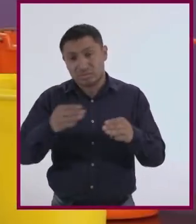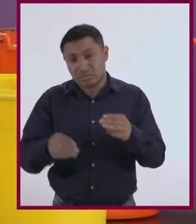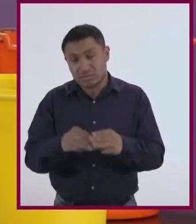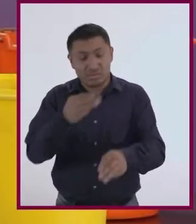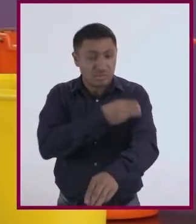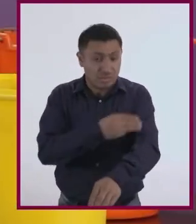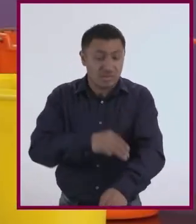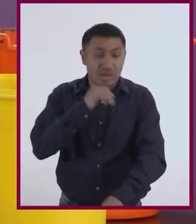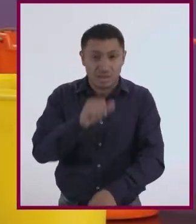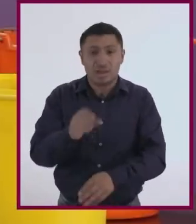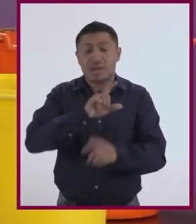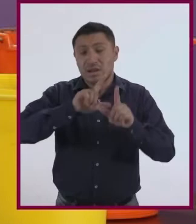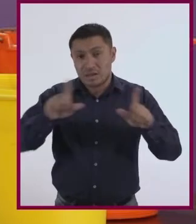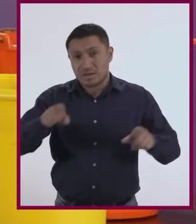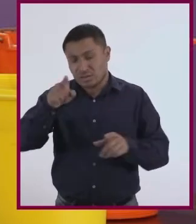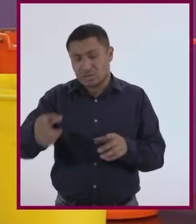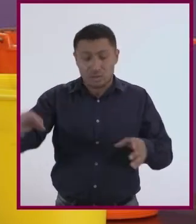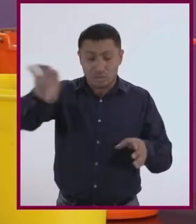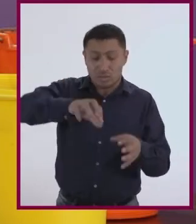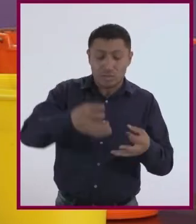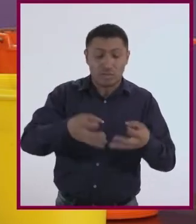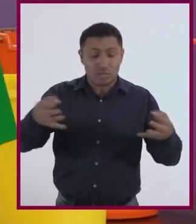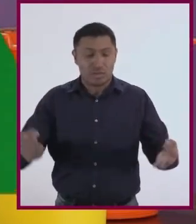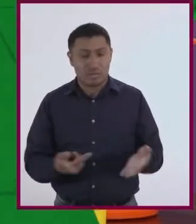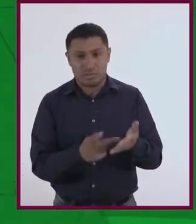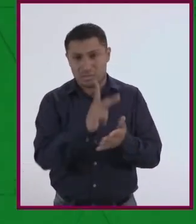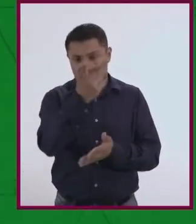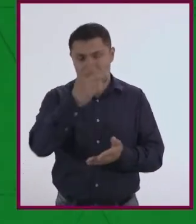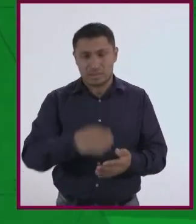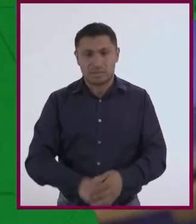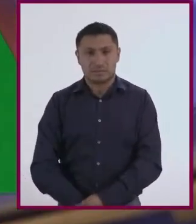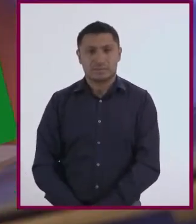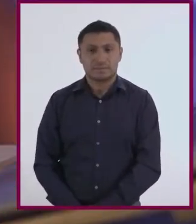ya puedes abonar tus plantas usando la tierra que quedó.